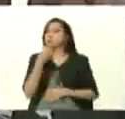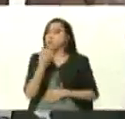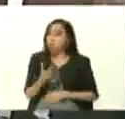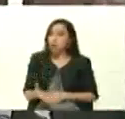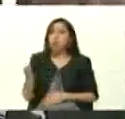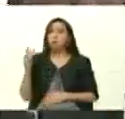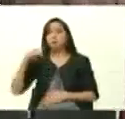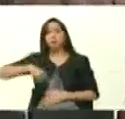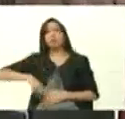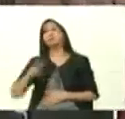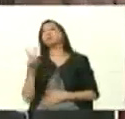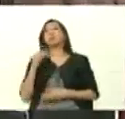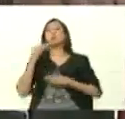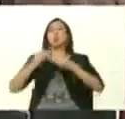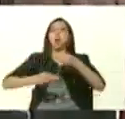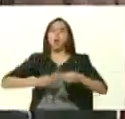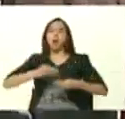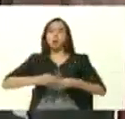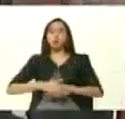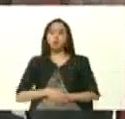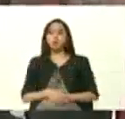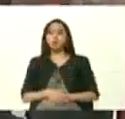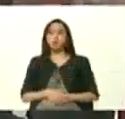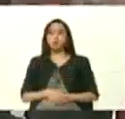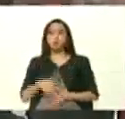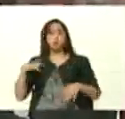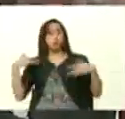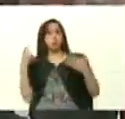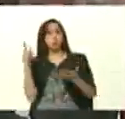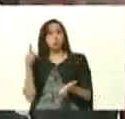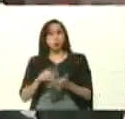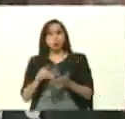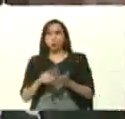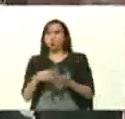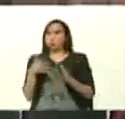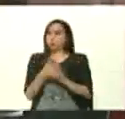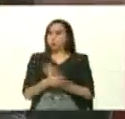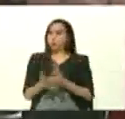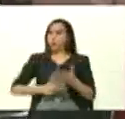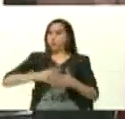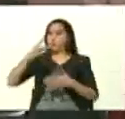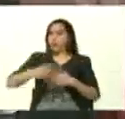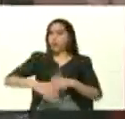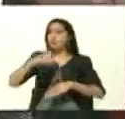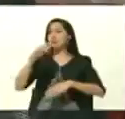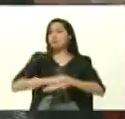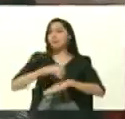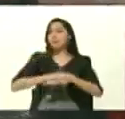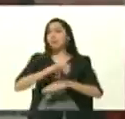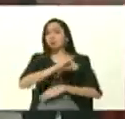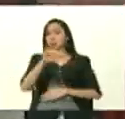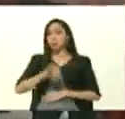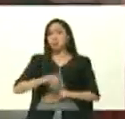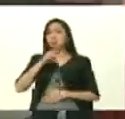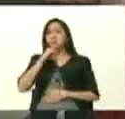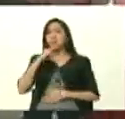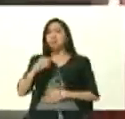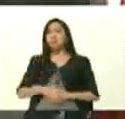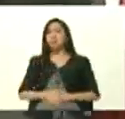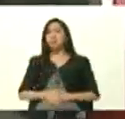muy bueno. Así que siempre contento de poder participar de este Plan Z, bueno, idea de nuestro